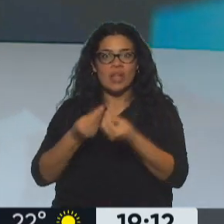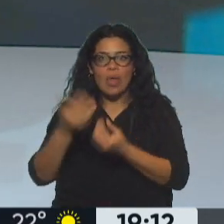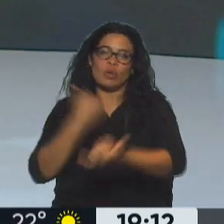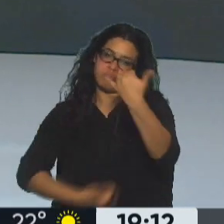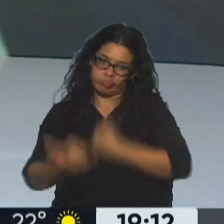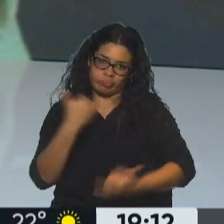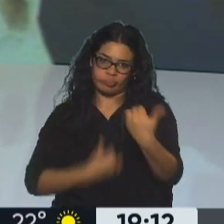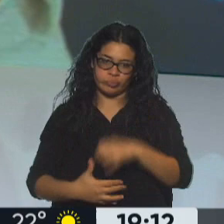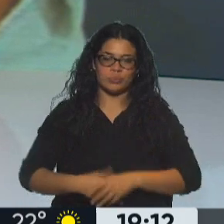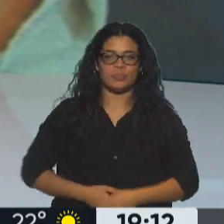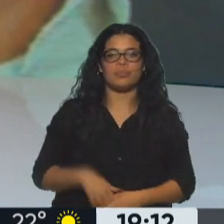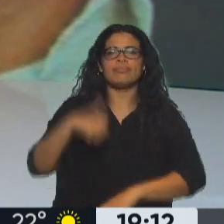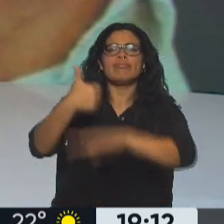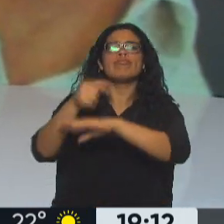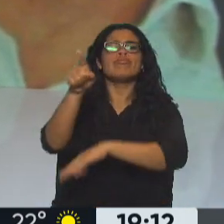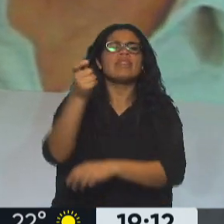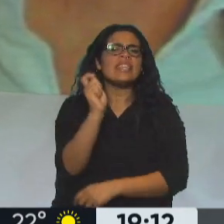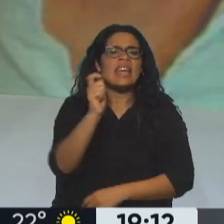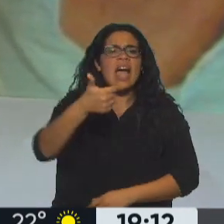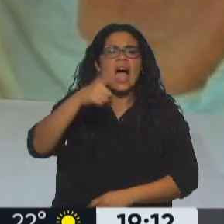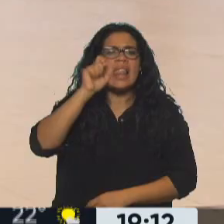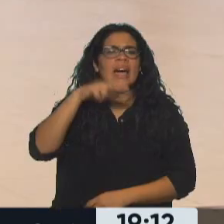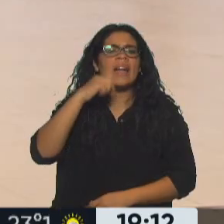minuto. Alejandra Corrales con el primer informe.